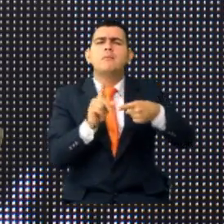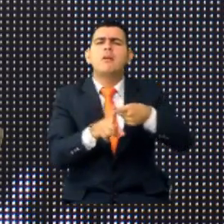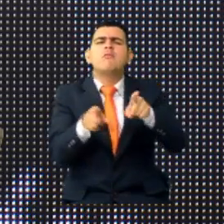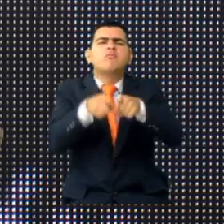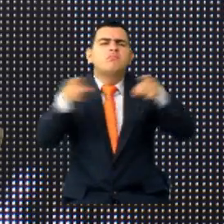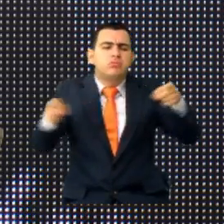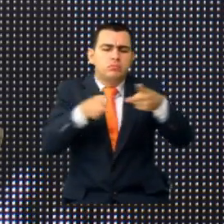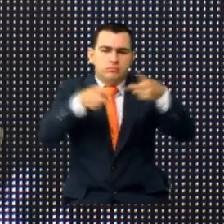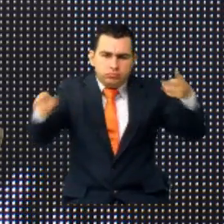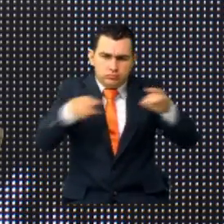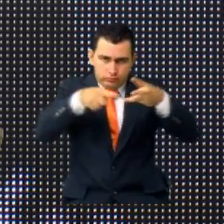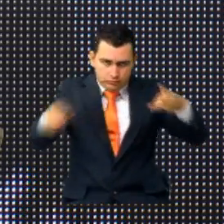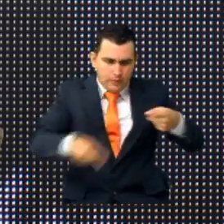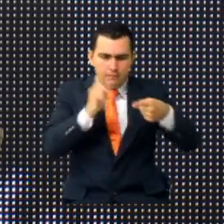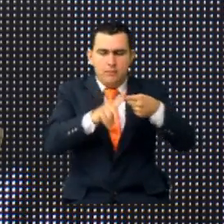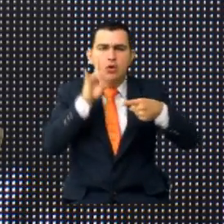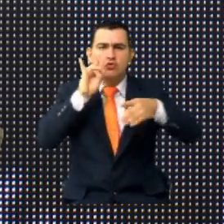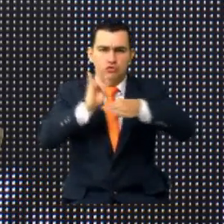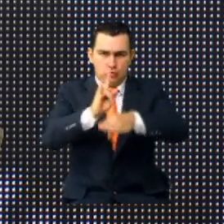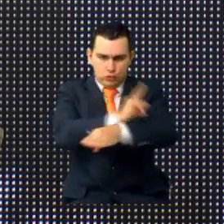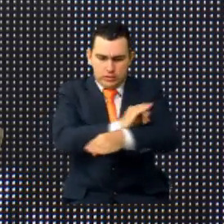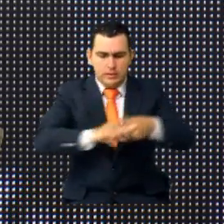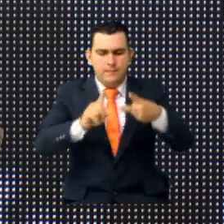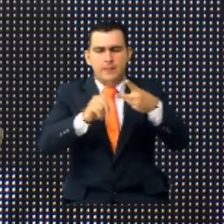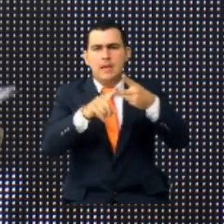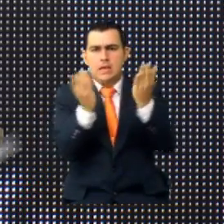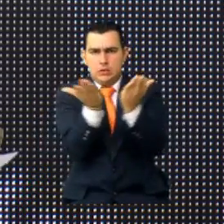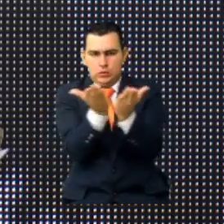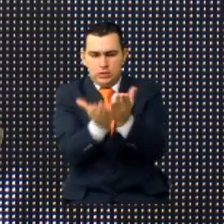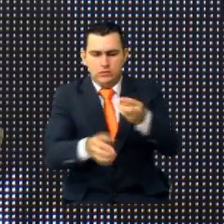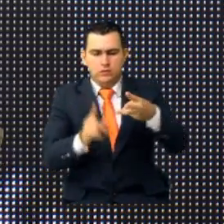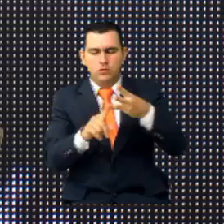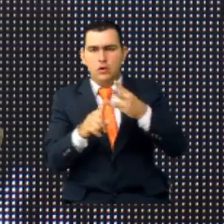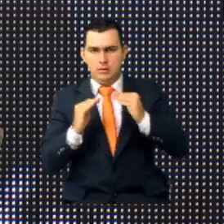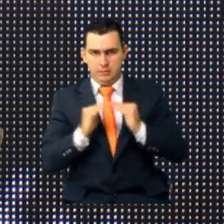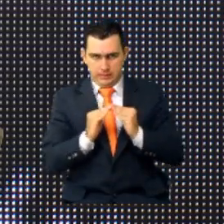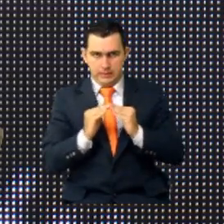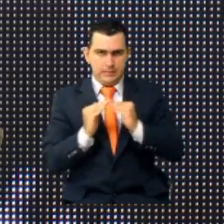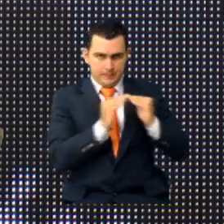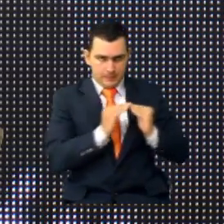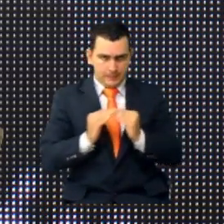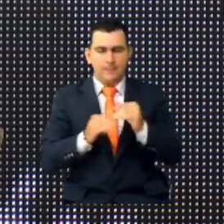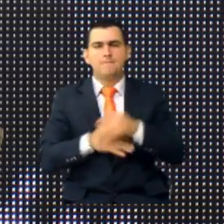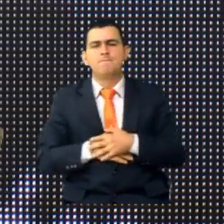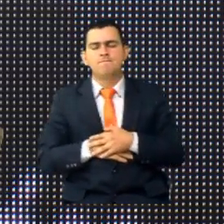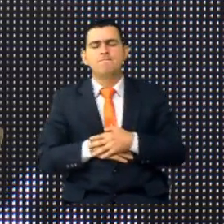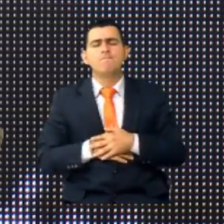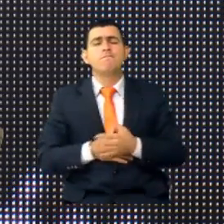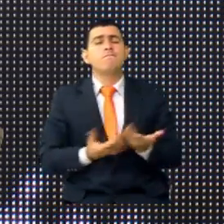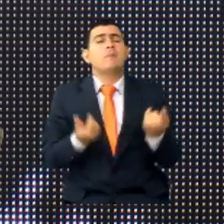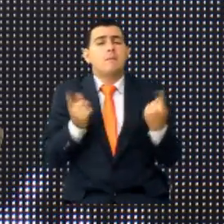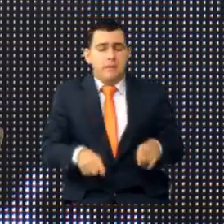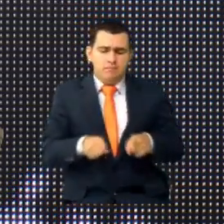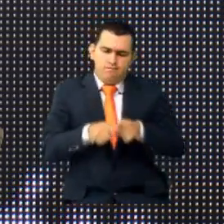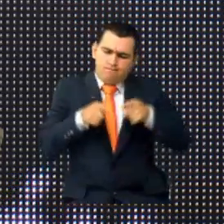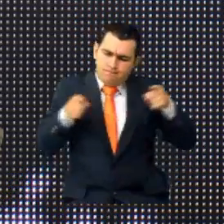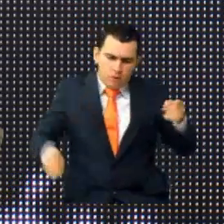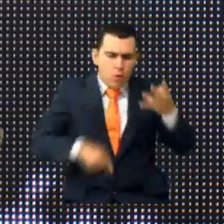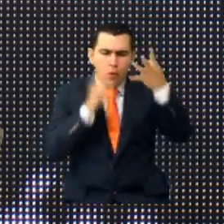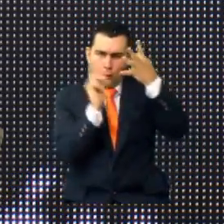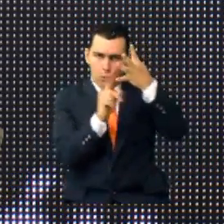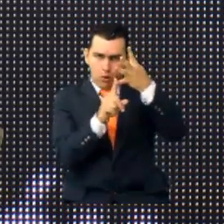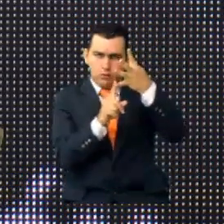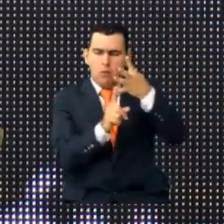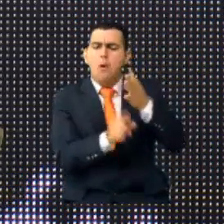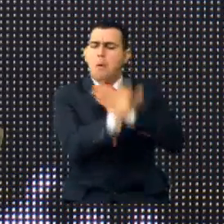enfocadas hoy en los temas de seguridad, educación y vivienda. Además, se contará con un cuarto momento en el que los